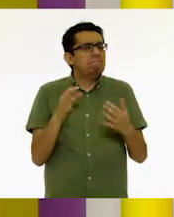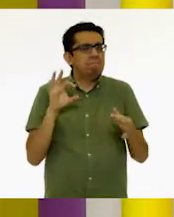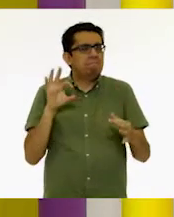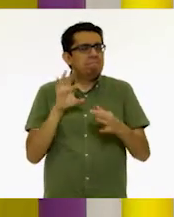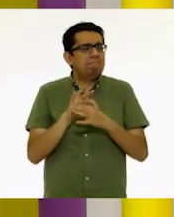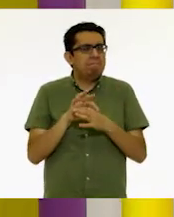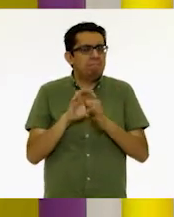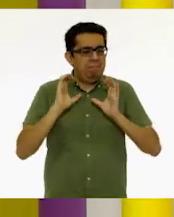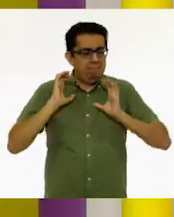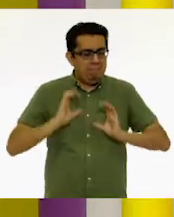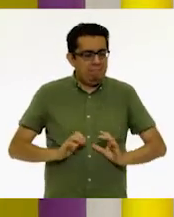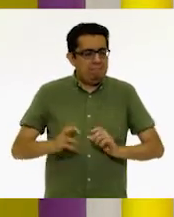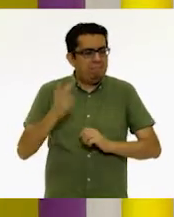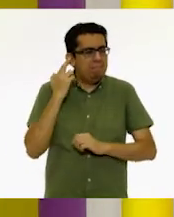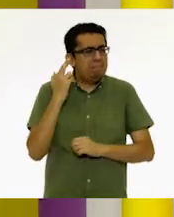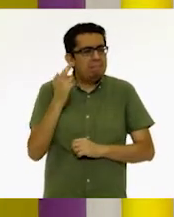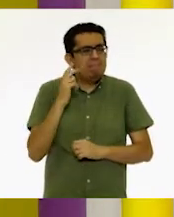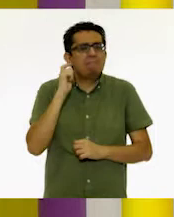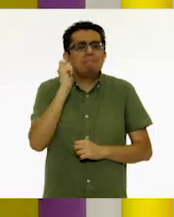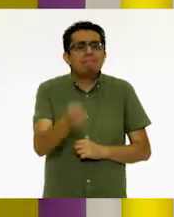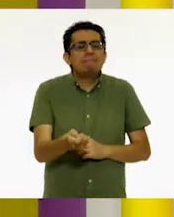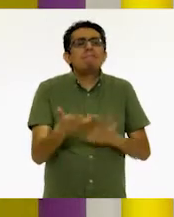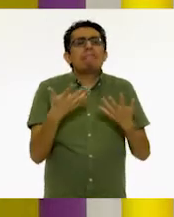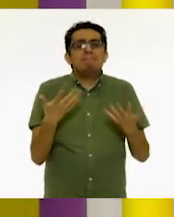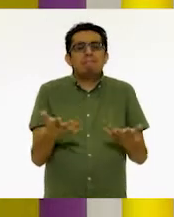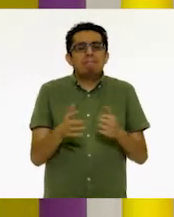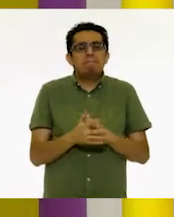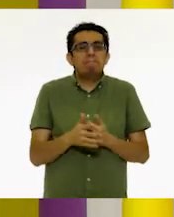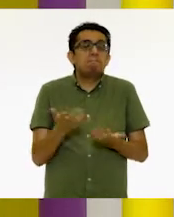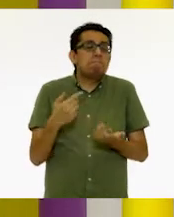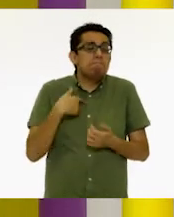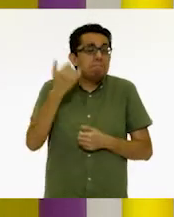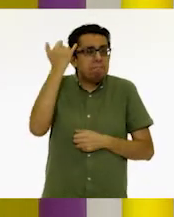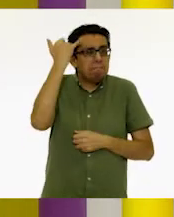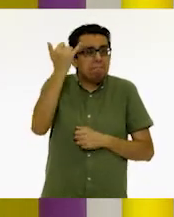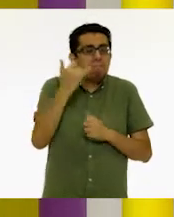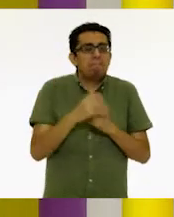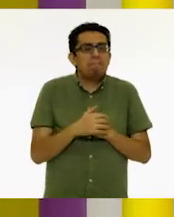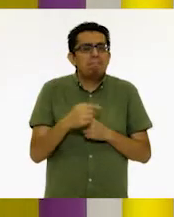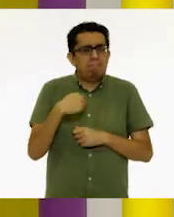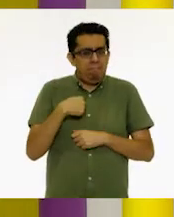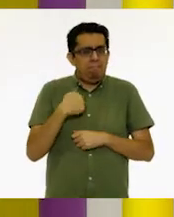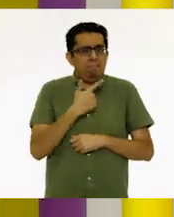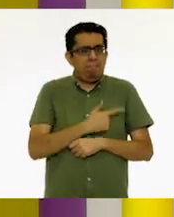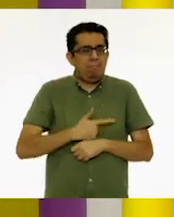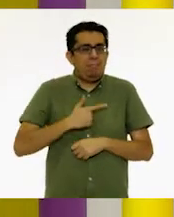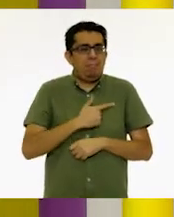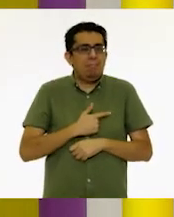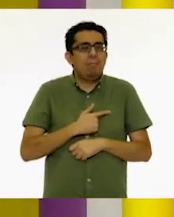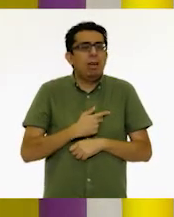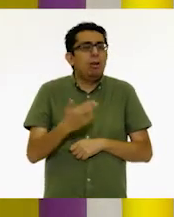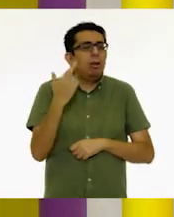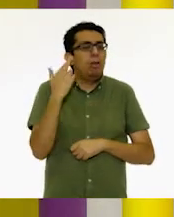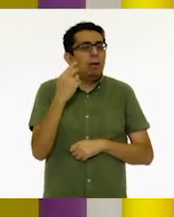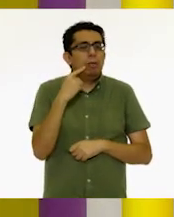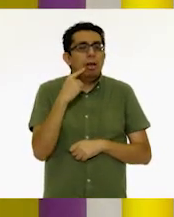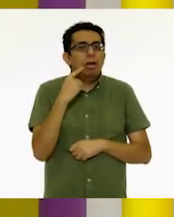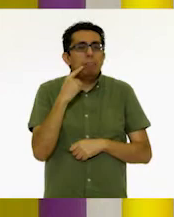corporal le pondríamos? Ah, puede ser, me gusta a mí como a